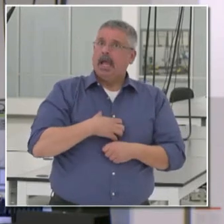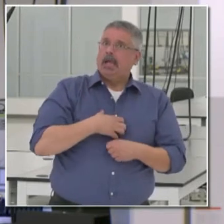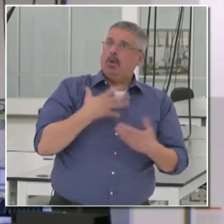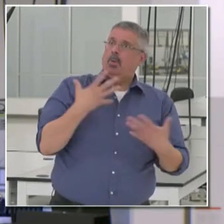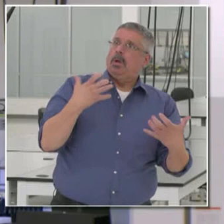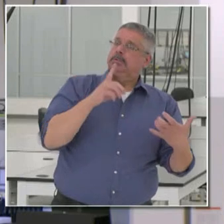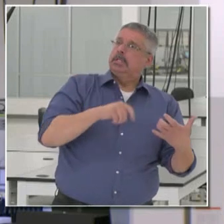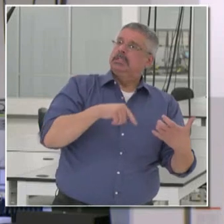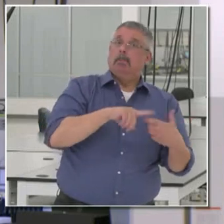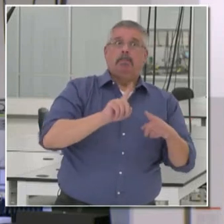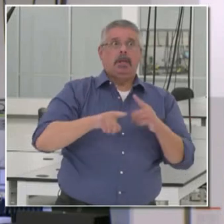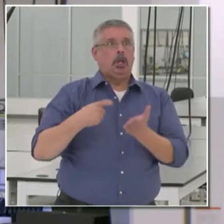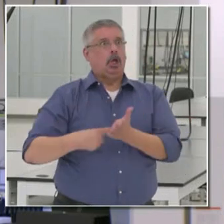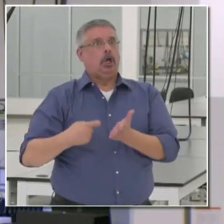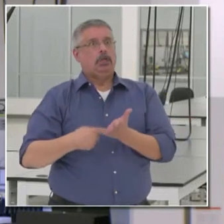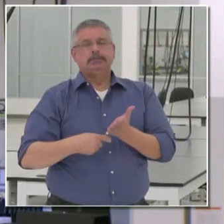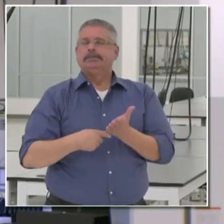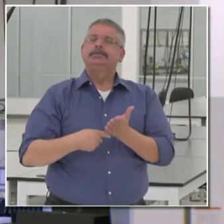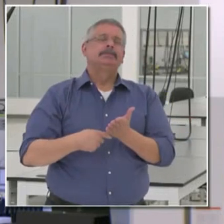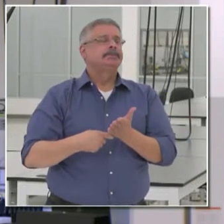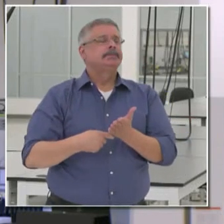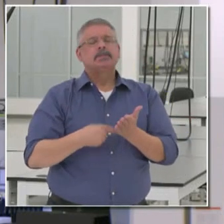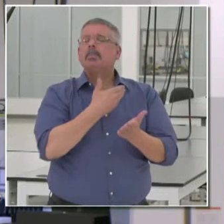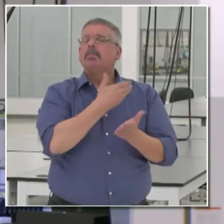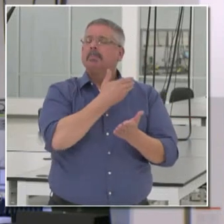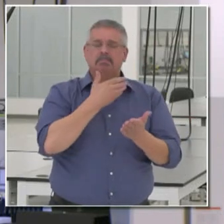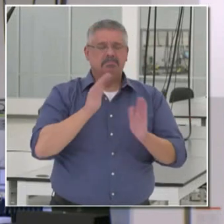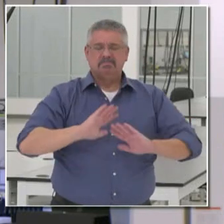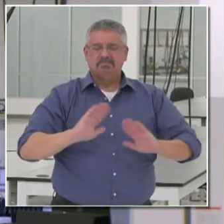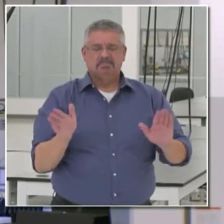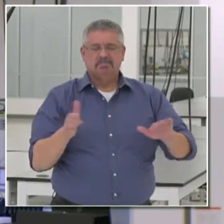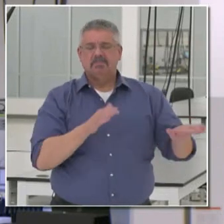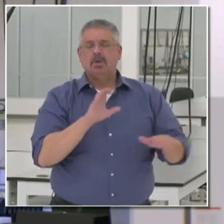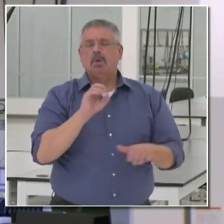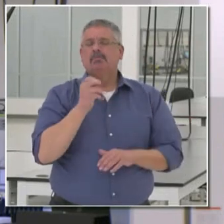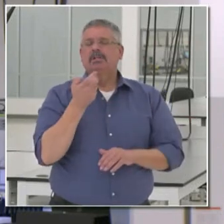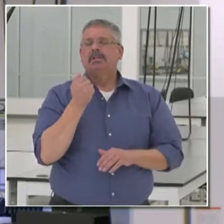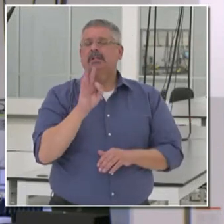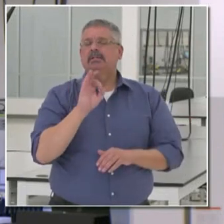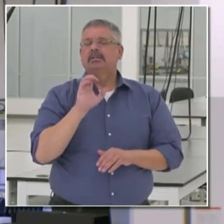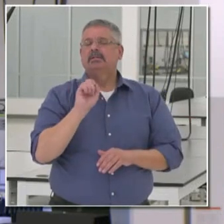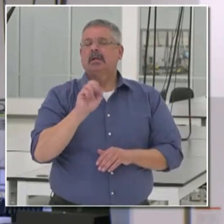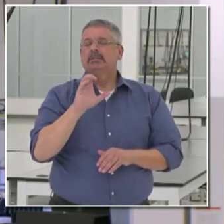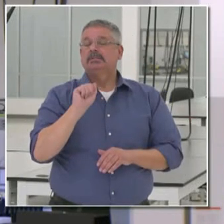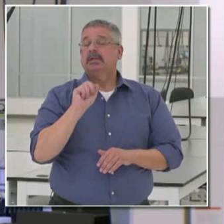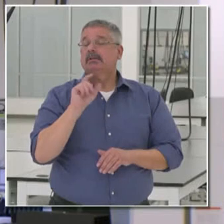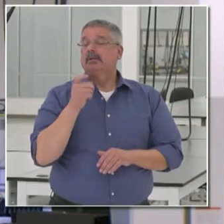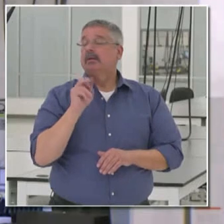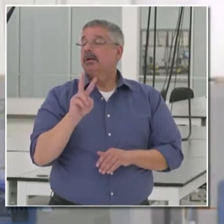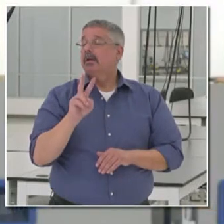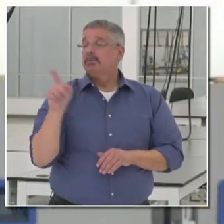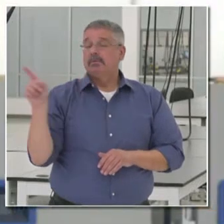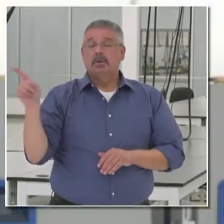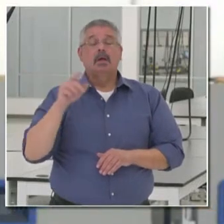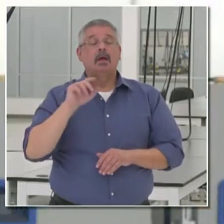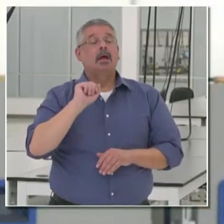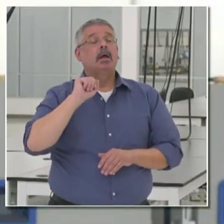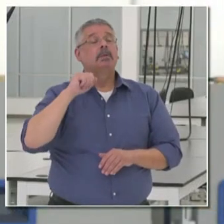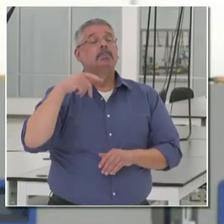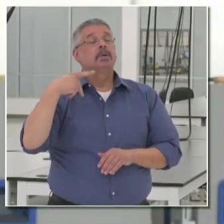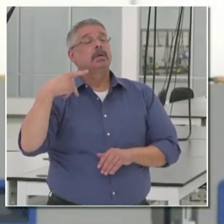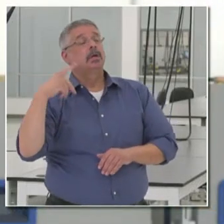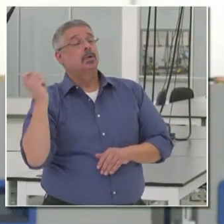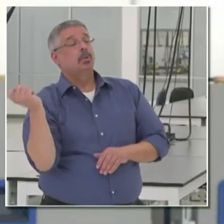en cuanto al deseo de tener acceso a las pruebas diagnósticas kobe 19 puntos se apuntó siguiente pregunta the